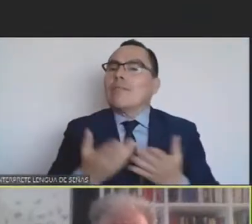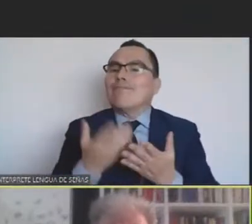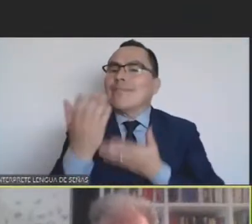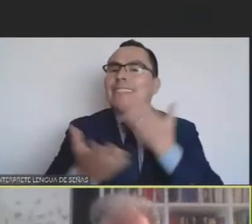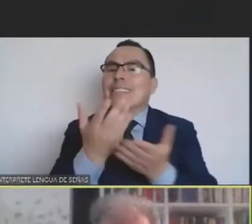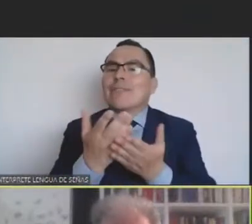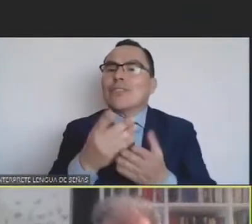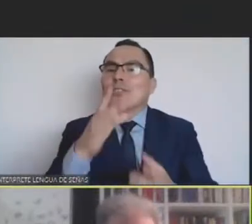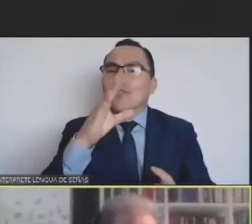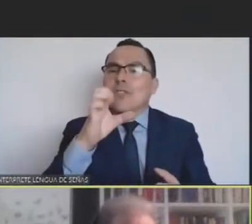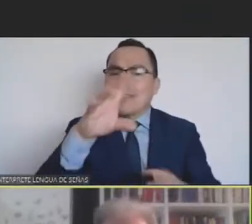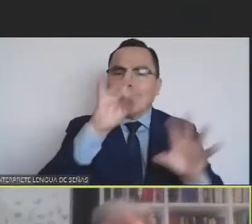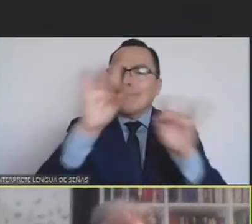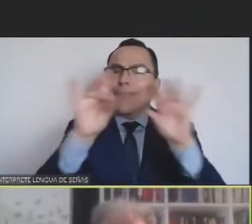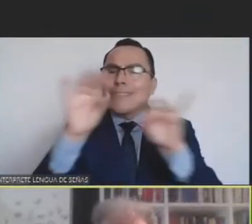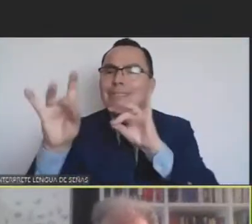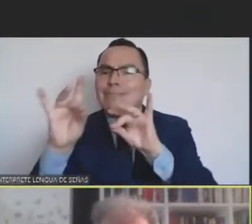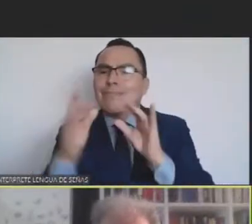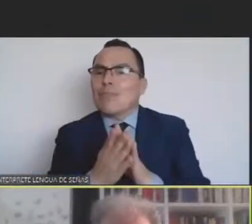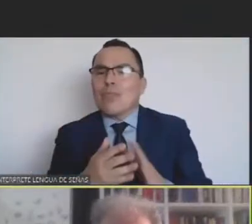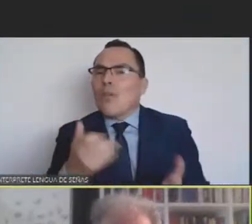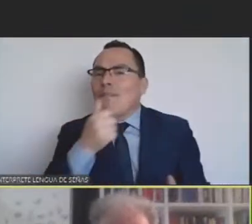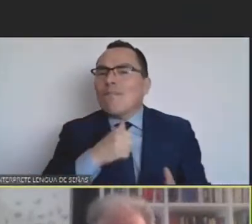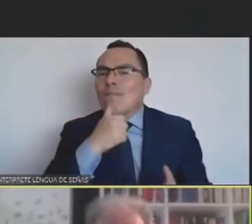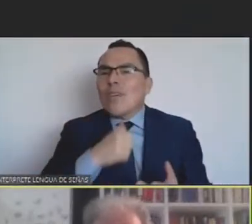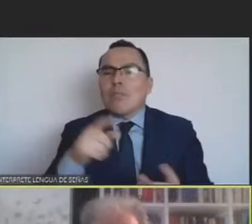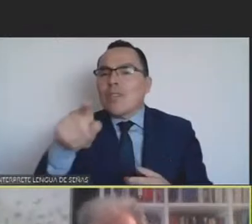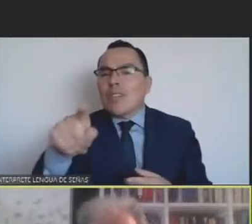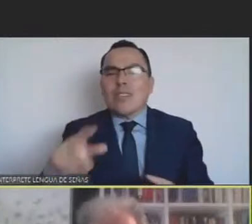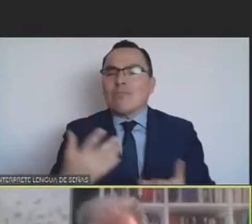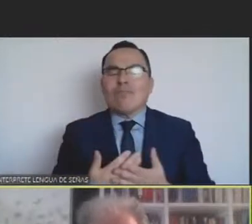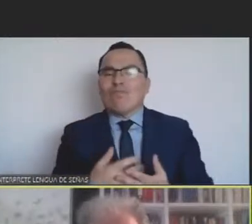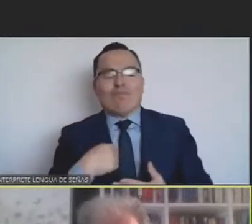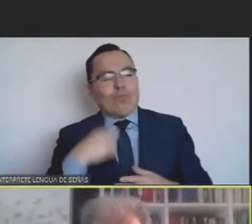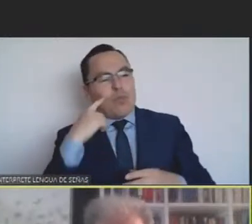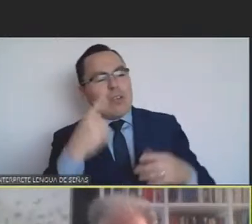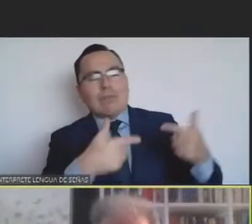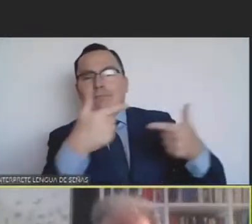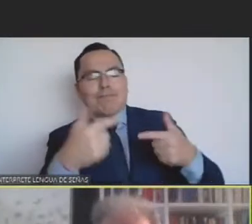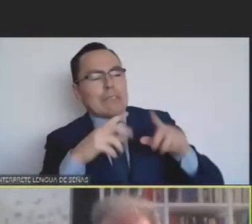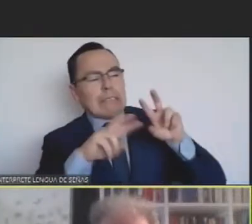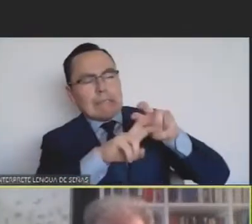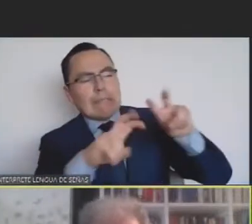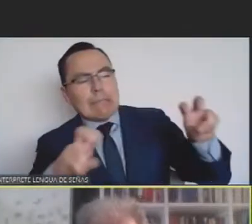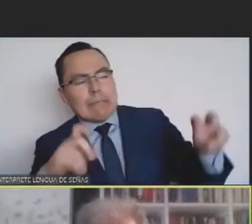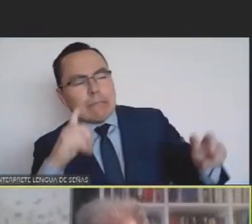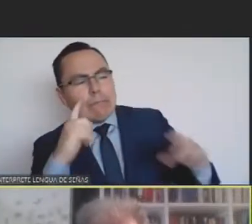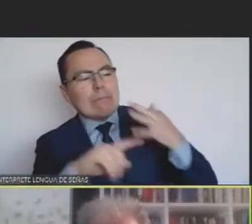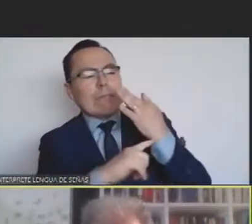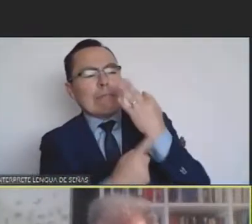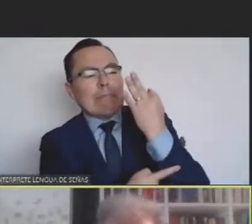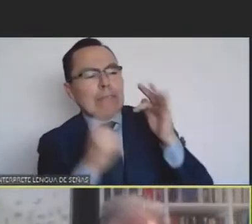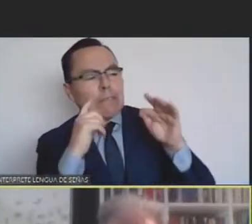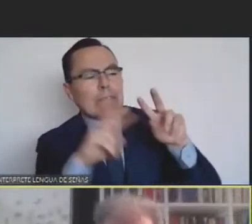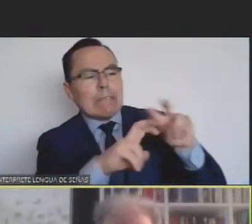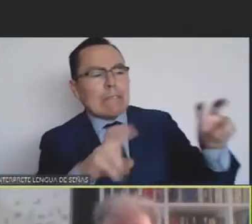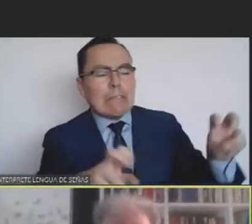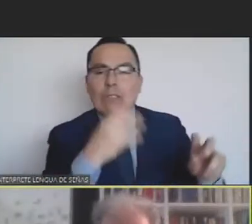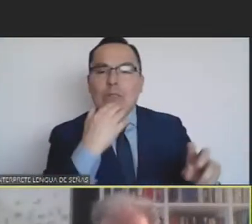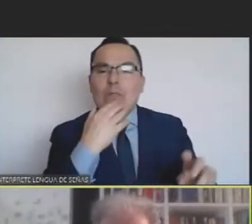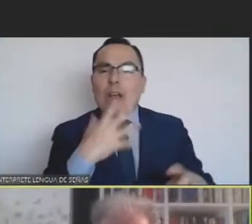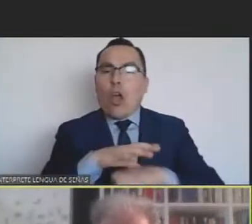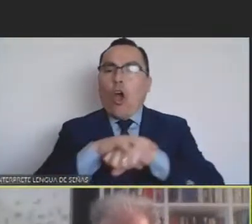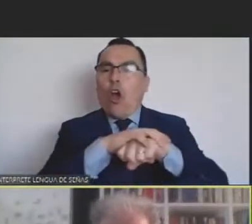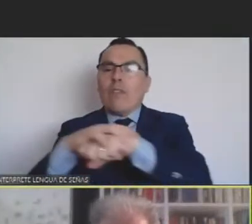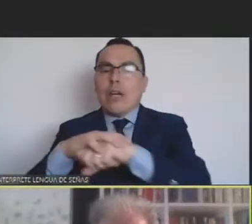cuando organiza elecciones, pero no le gusta para nada fiscalizar a los partidos políticos y lo hace a regañadientes y no con todo el